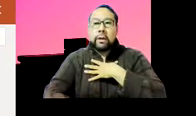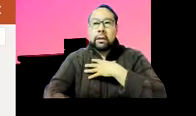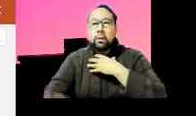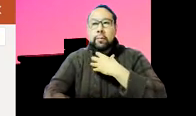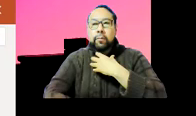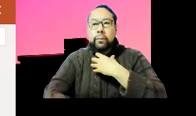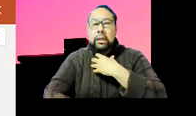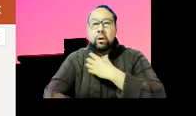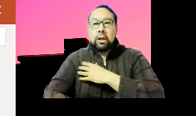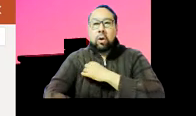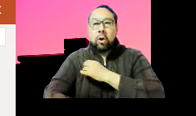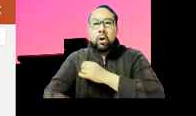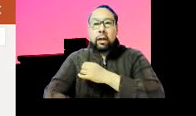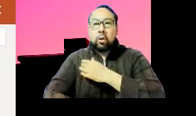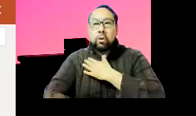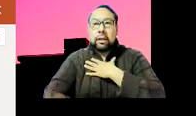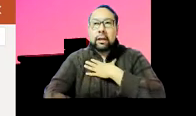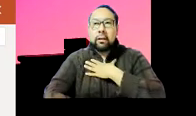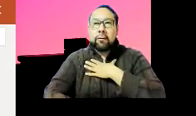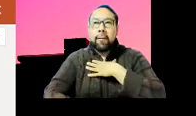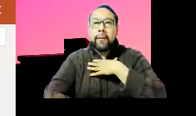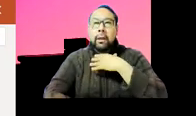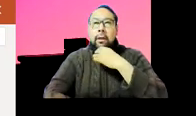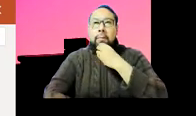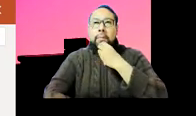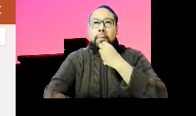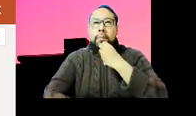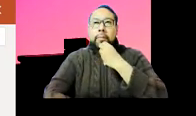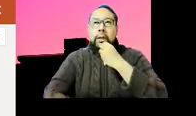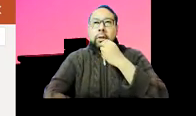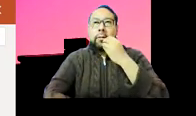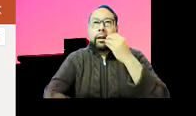así como estoy vestido y con el color que estoy utilizando,